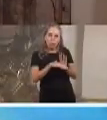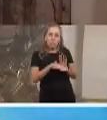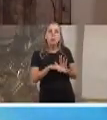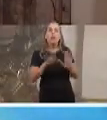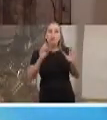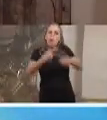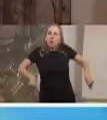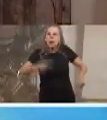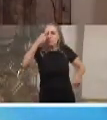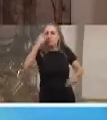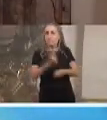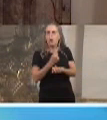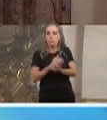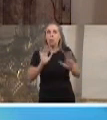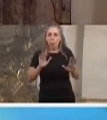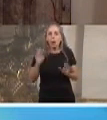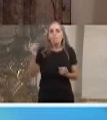tiene historia,